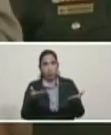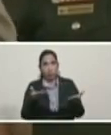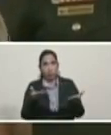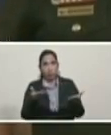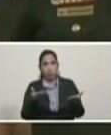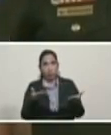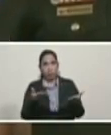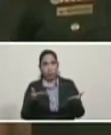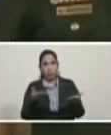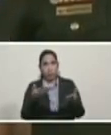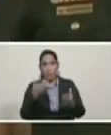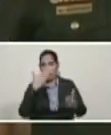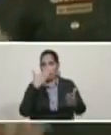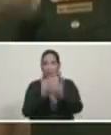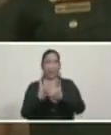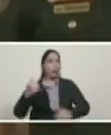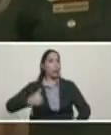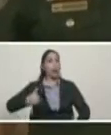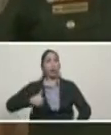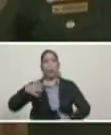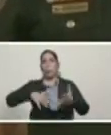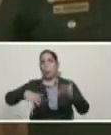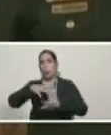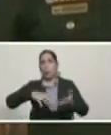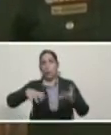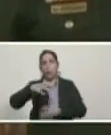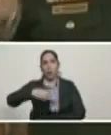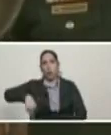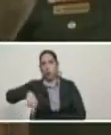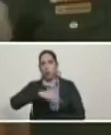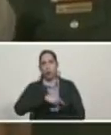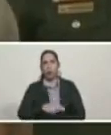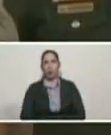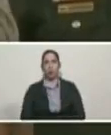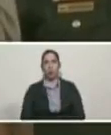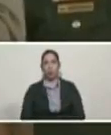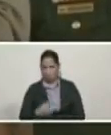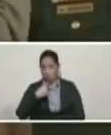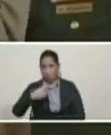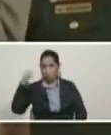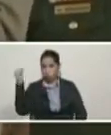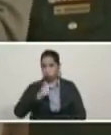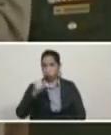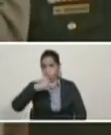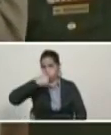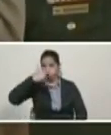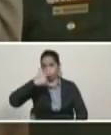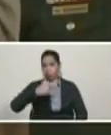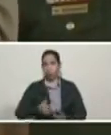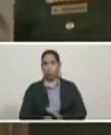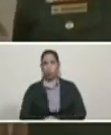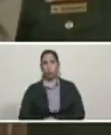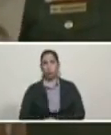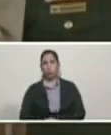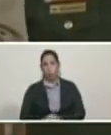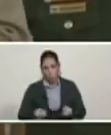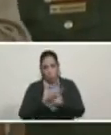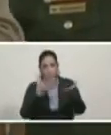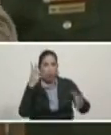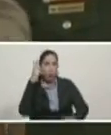cualquier circunstancia, nervios de acero. ¿Lo dije o no lo dije? Y ustedes me